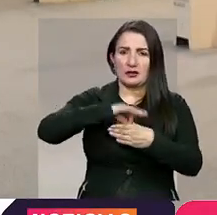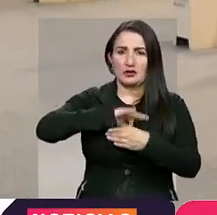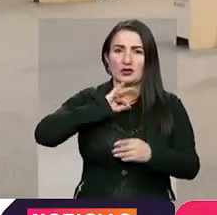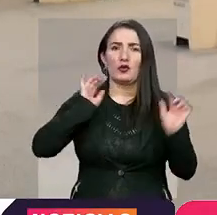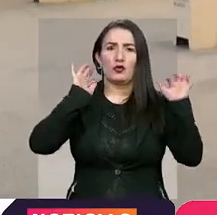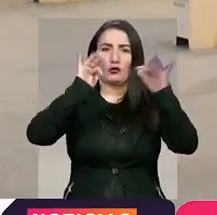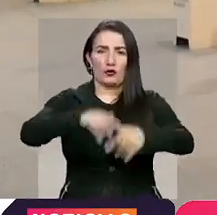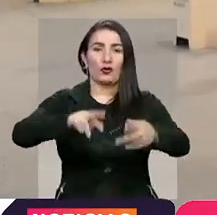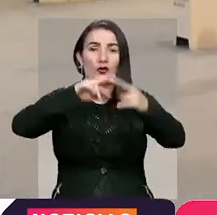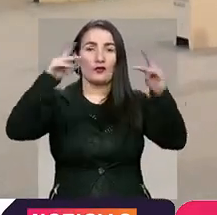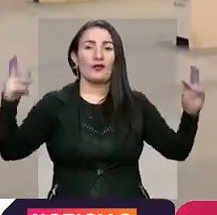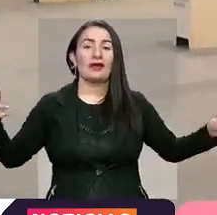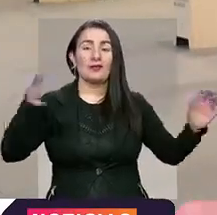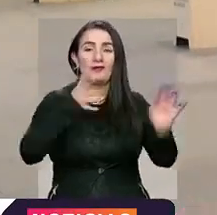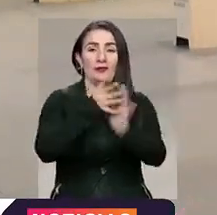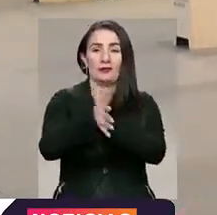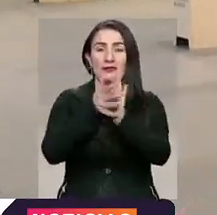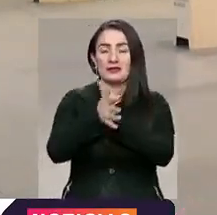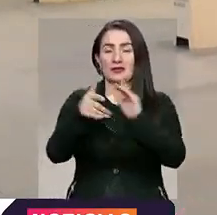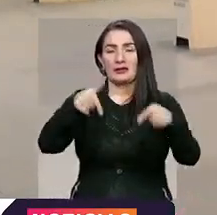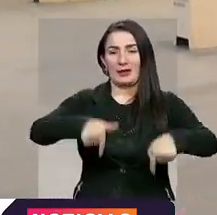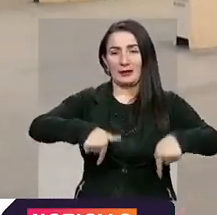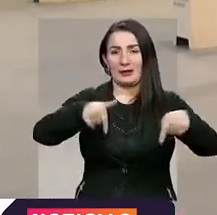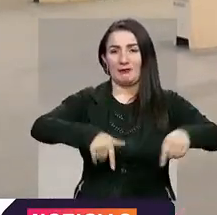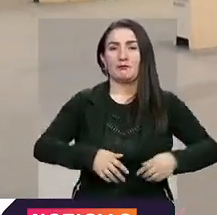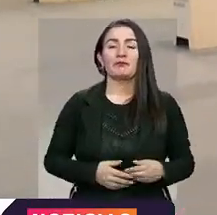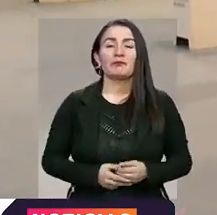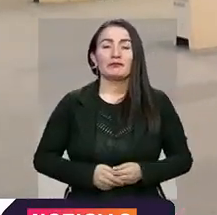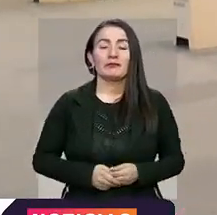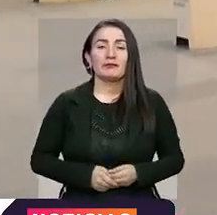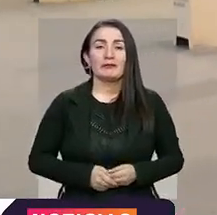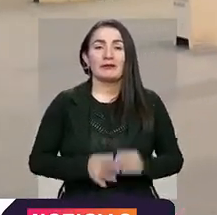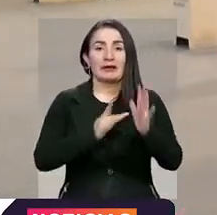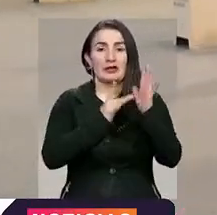que es el de Corferias. Esa es la información que se registra a esta hora. Jesús Roballo, las presidenciales.